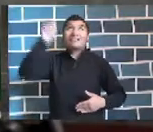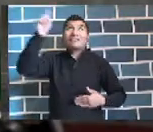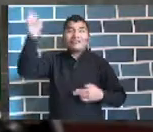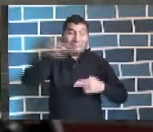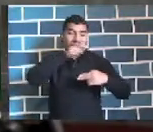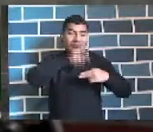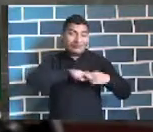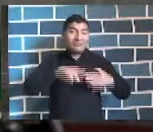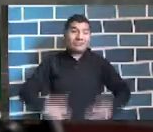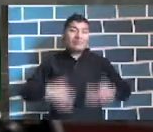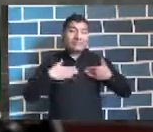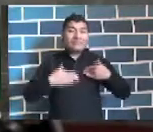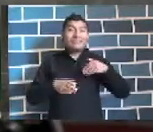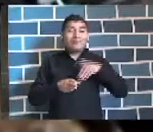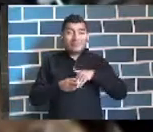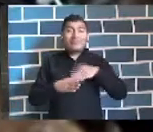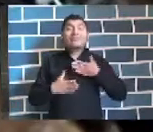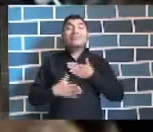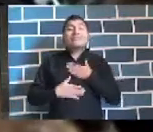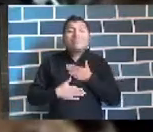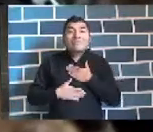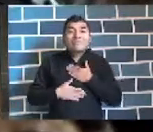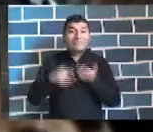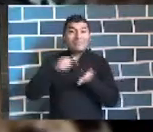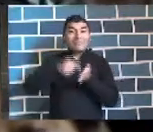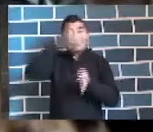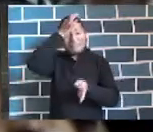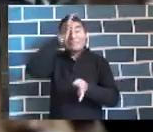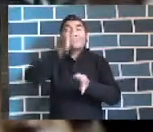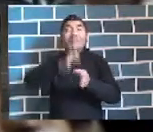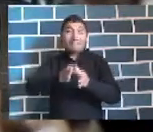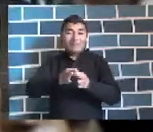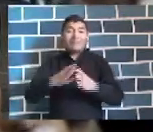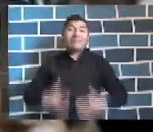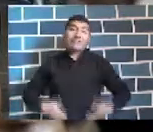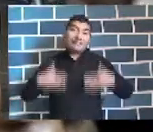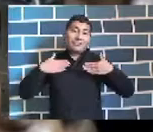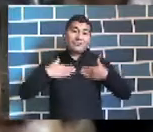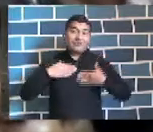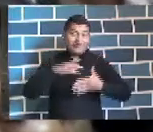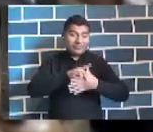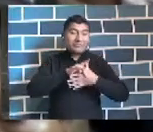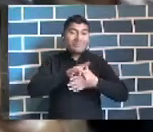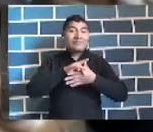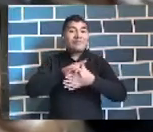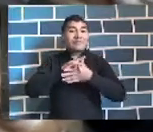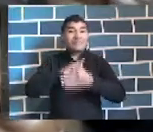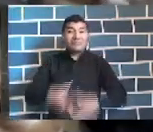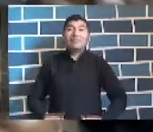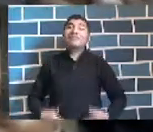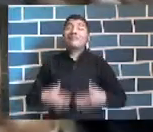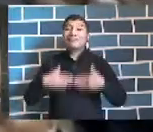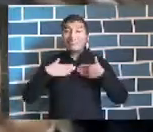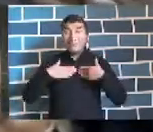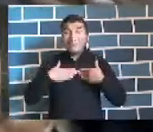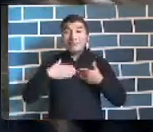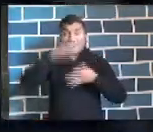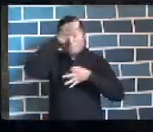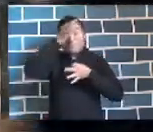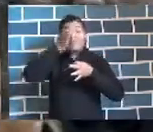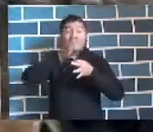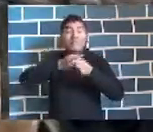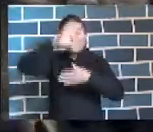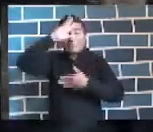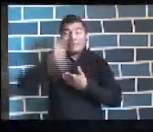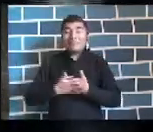en mí. Y esta fe la vivo en la carne y la vivo en la fe del Hijo